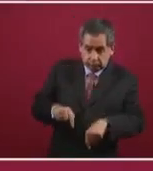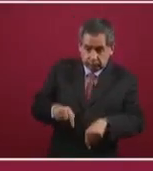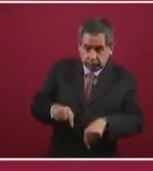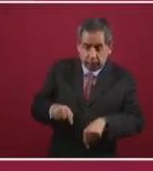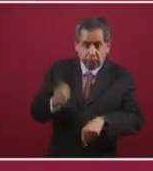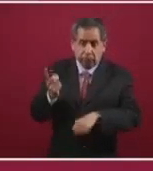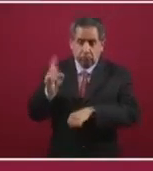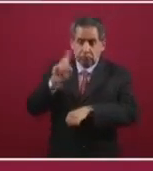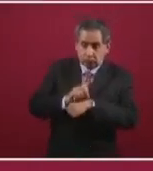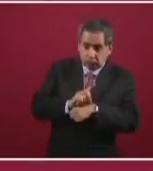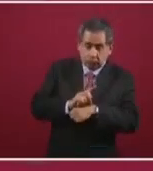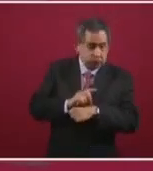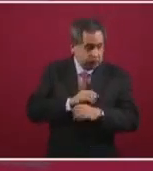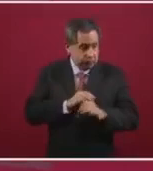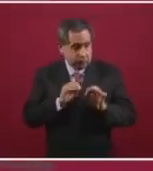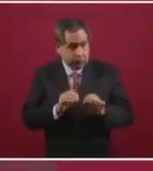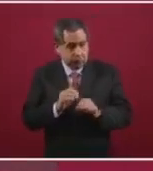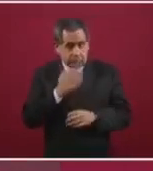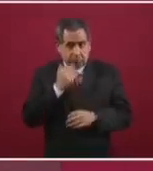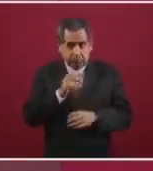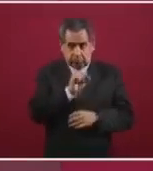un día que no sea